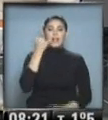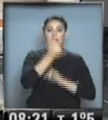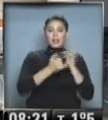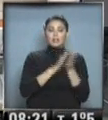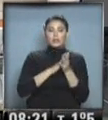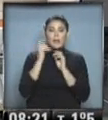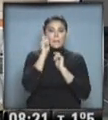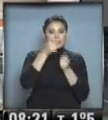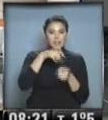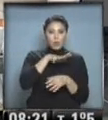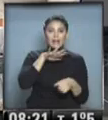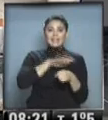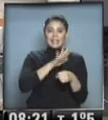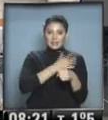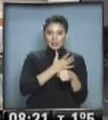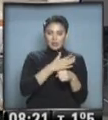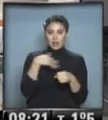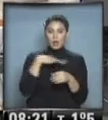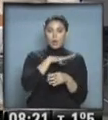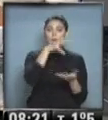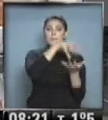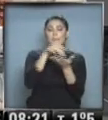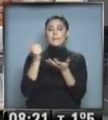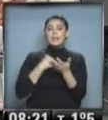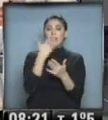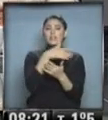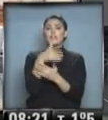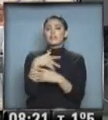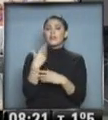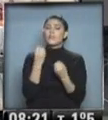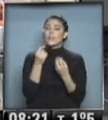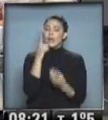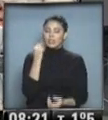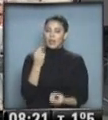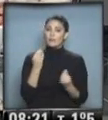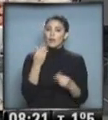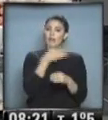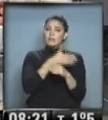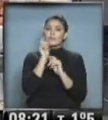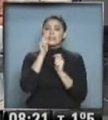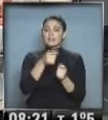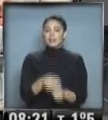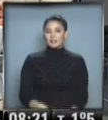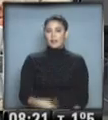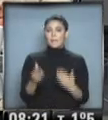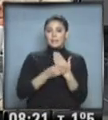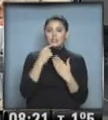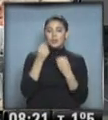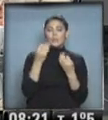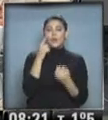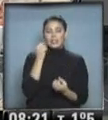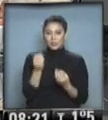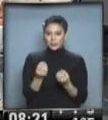a Tandil. Está recorriendo distintas unidades militares. ¿Con qué motivo, Rossi? Buen día. Bueno, buenos días. ¿Cómo le va? Muy